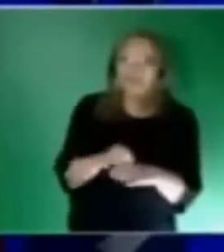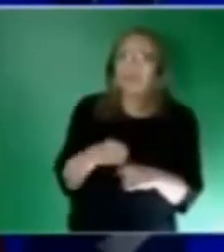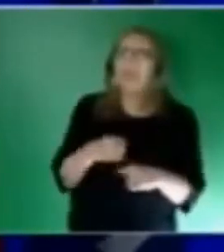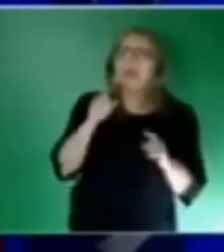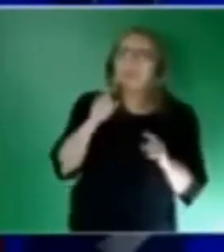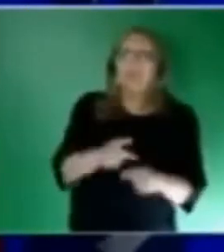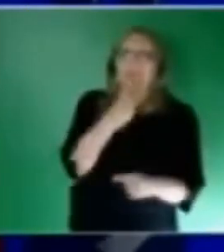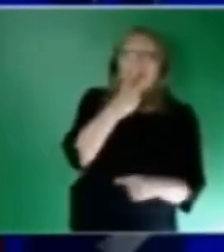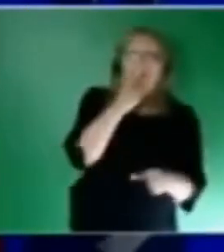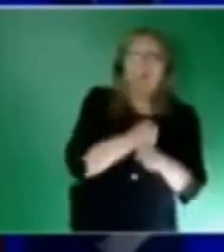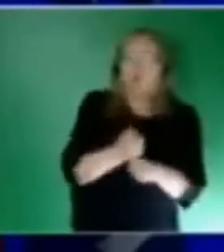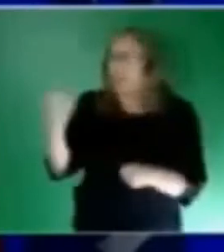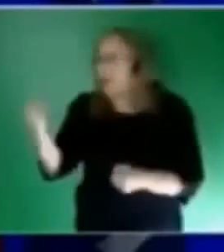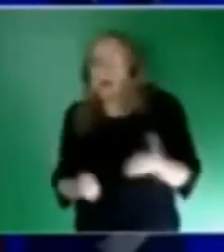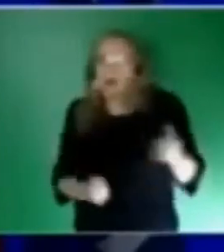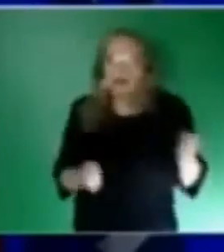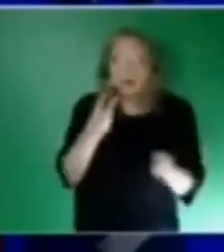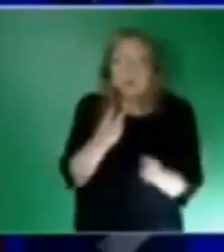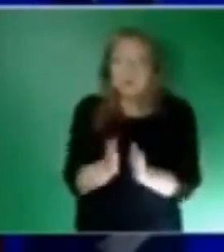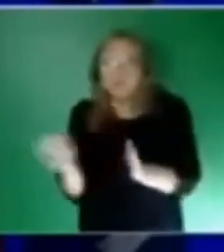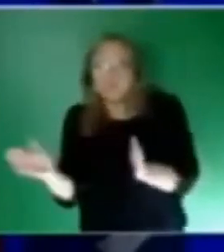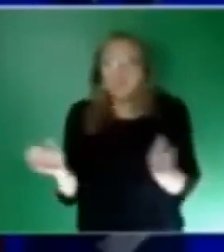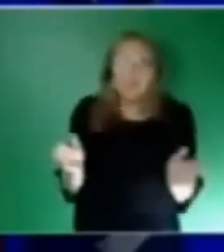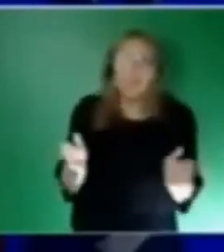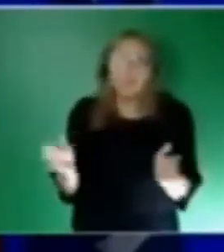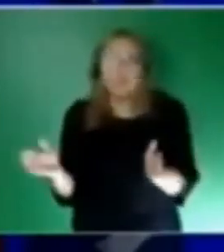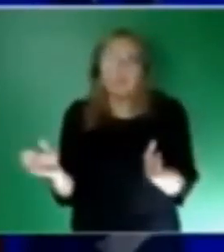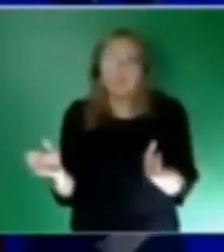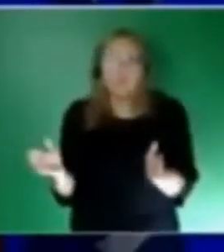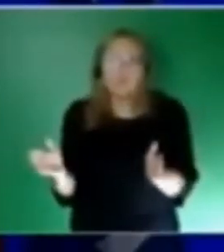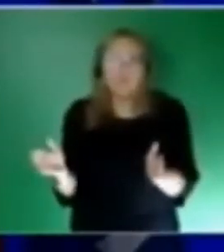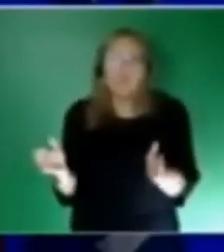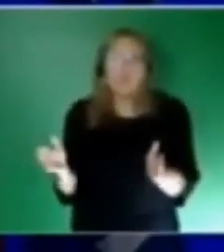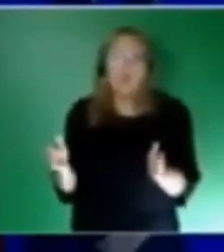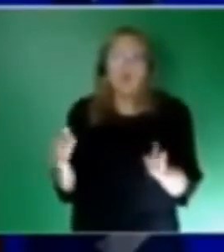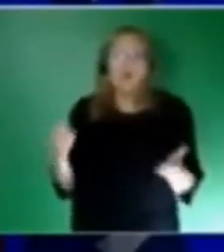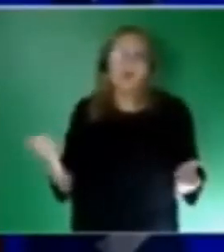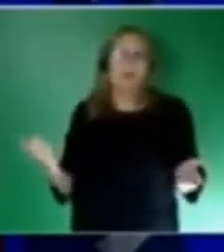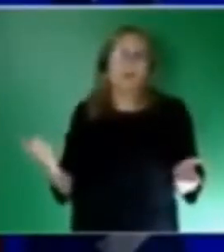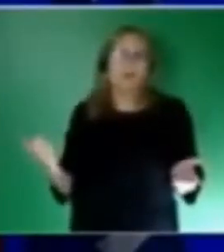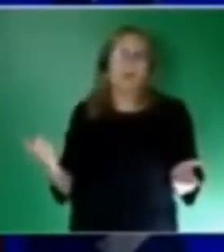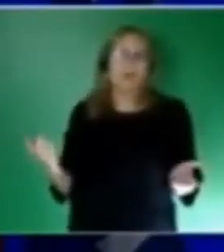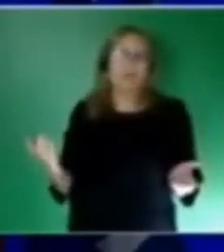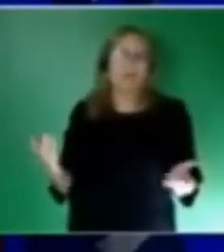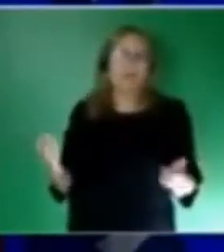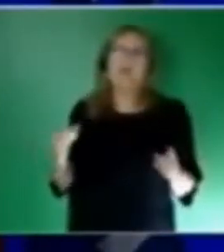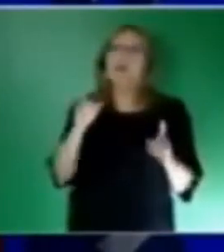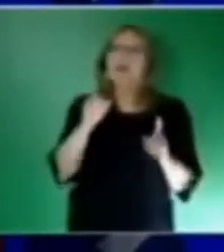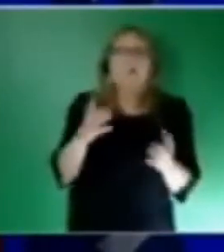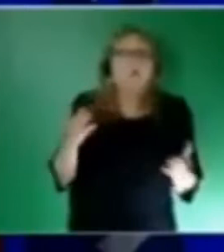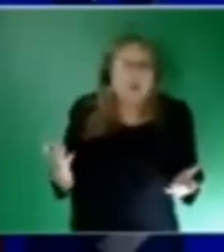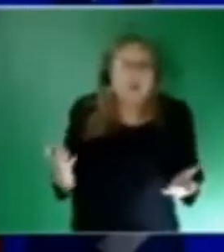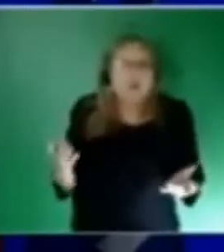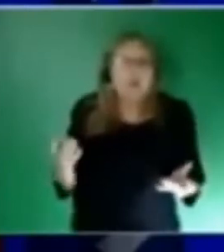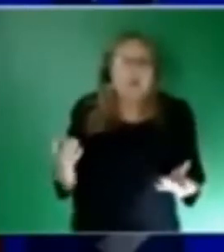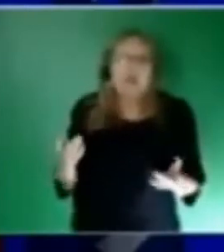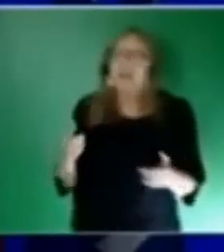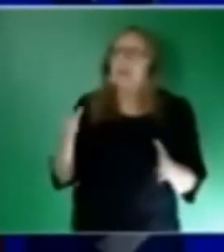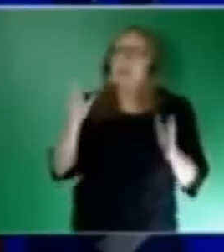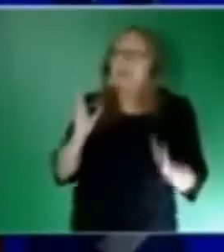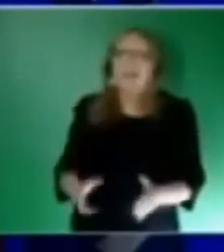la motito que compró y padre del padre acordar